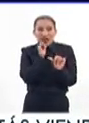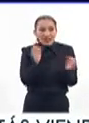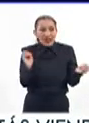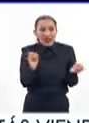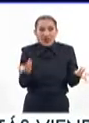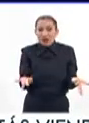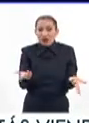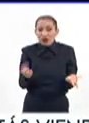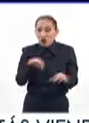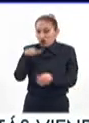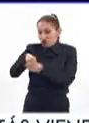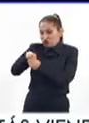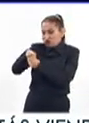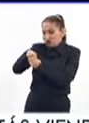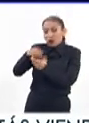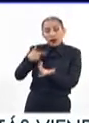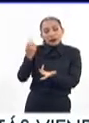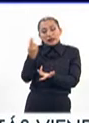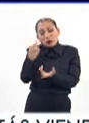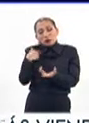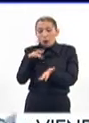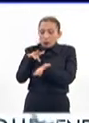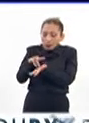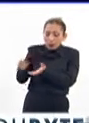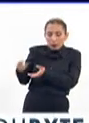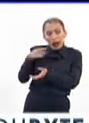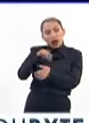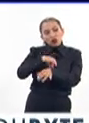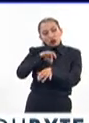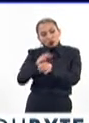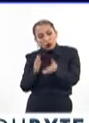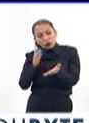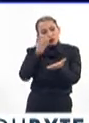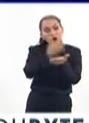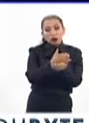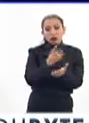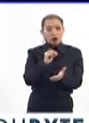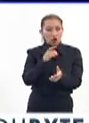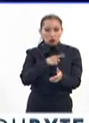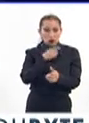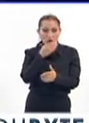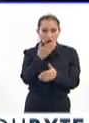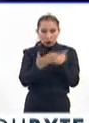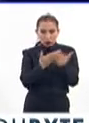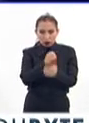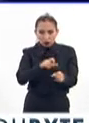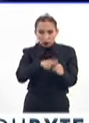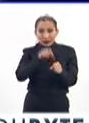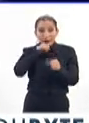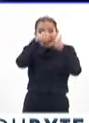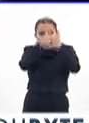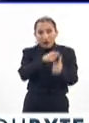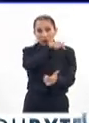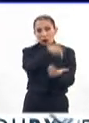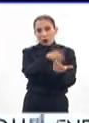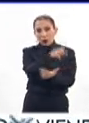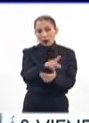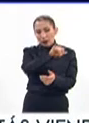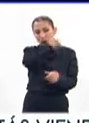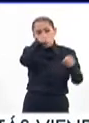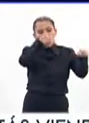médico, entonces tenemos que encontrar, a mi juicio, los incentivos para que los médicos no solo hagan el servicio social, sino permanezcan en